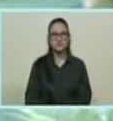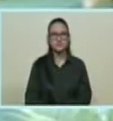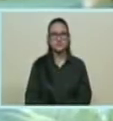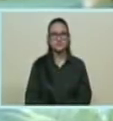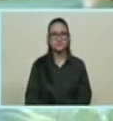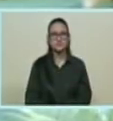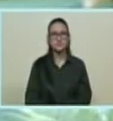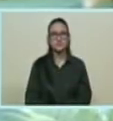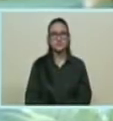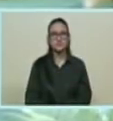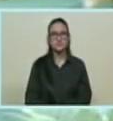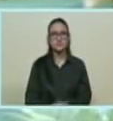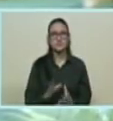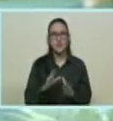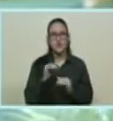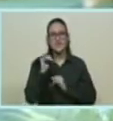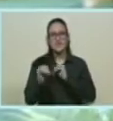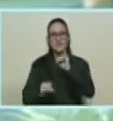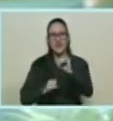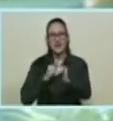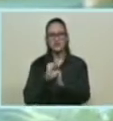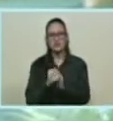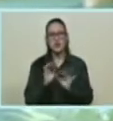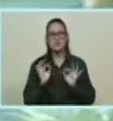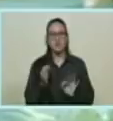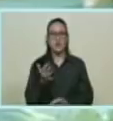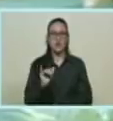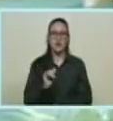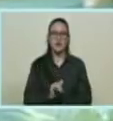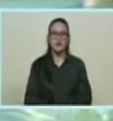todas las giras internacionales tenían un punto central.